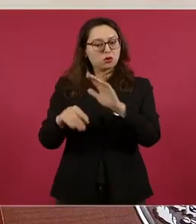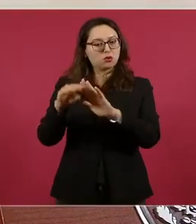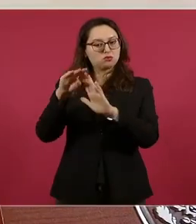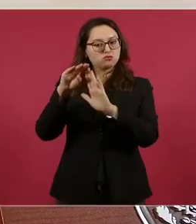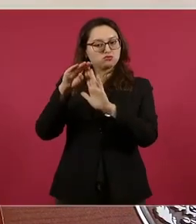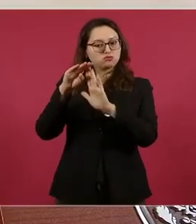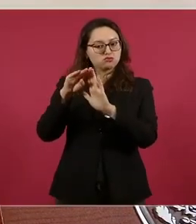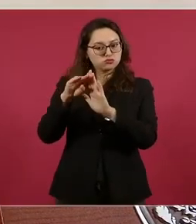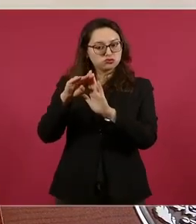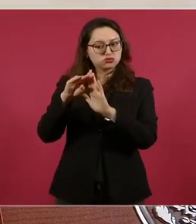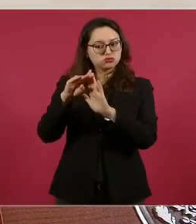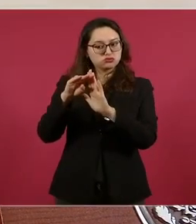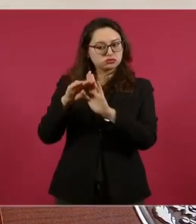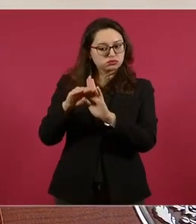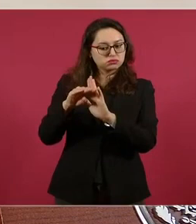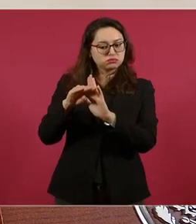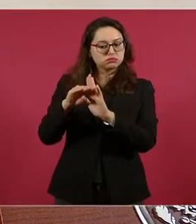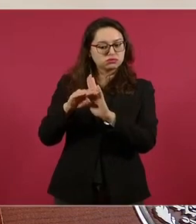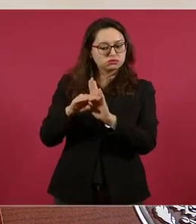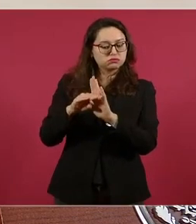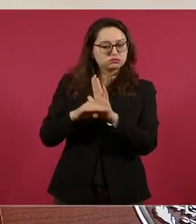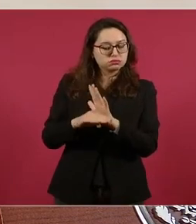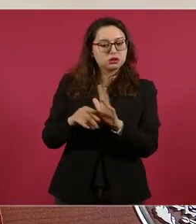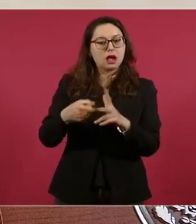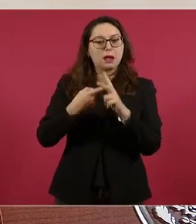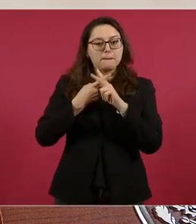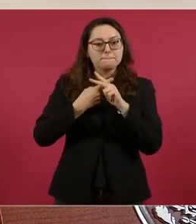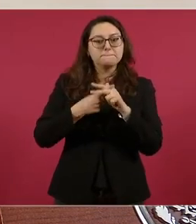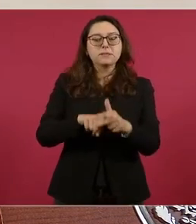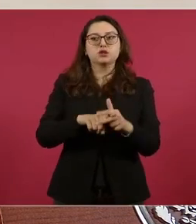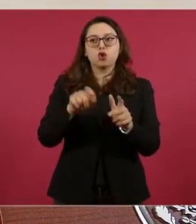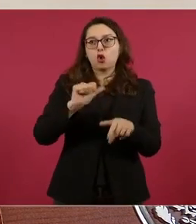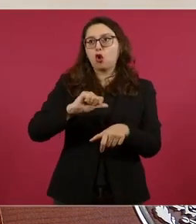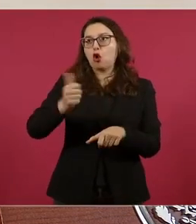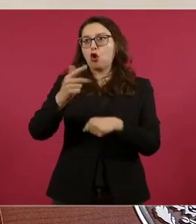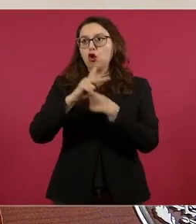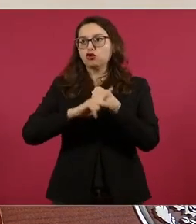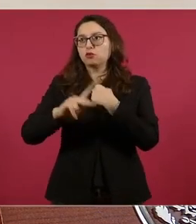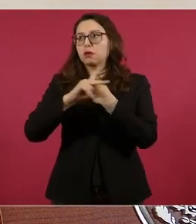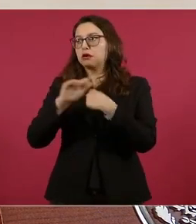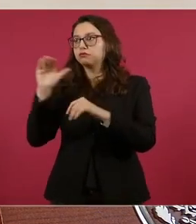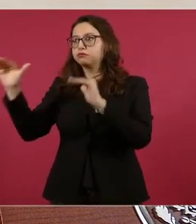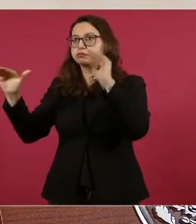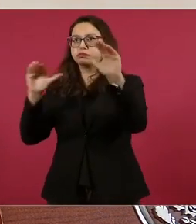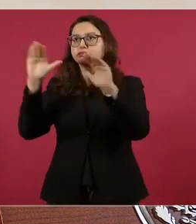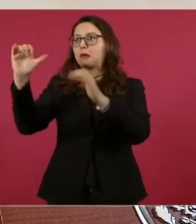a importar Y ahora debemos